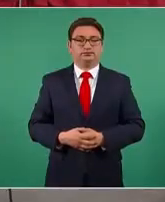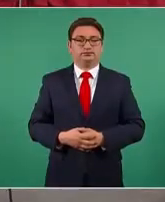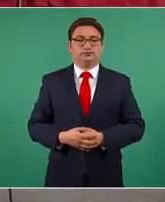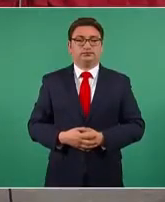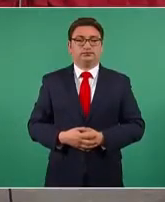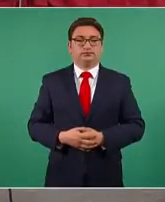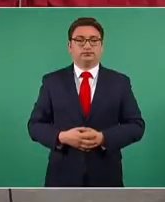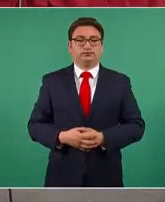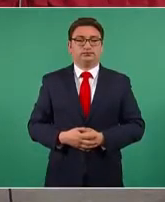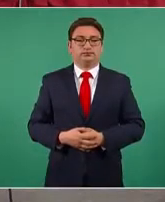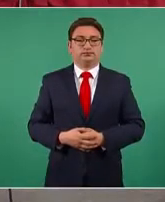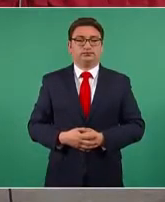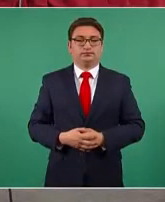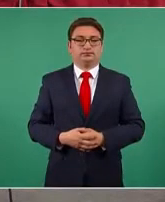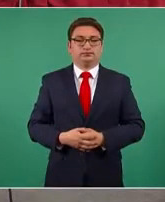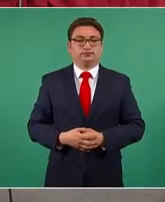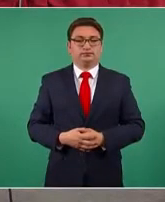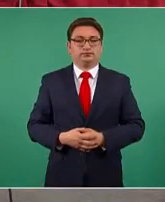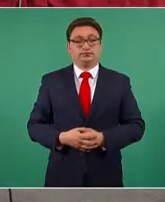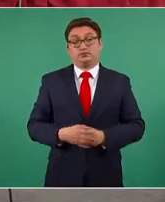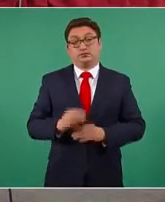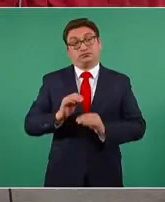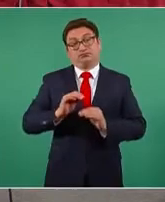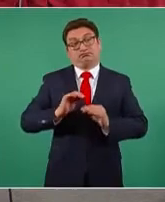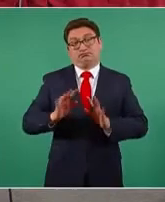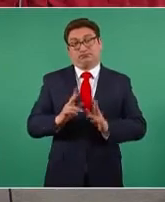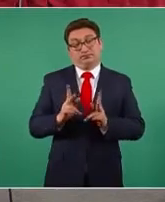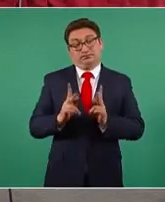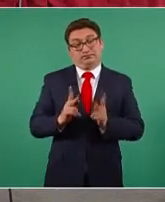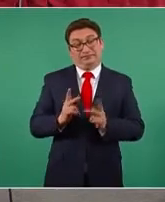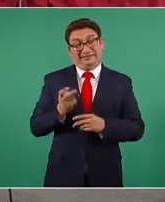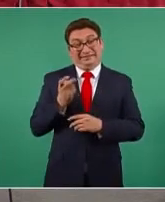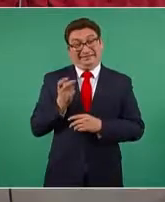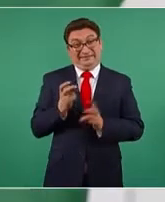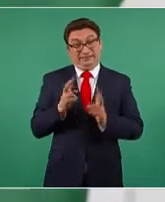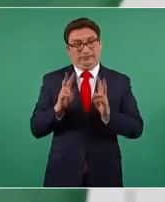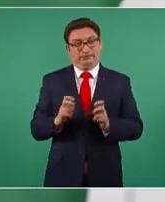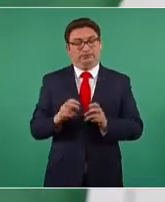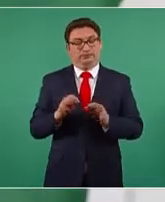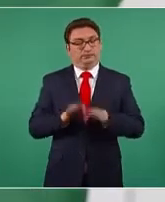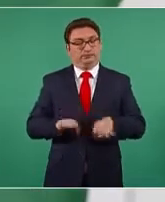Y tenemos que polemizar sobre esto, ¿eh?